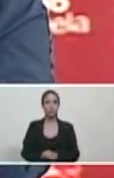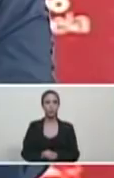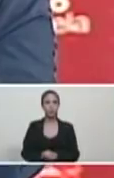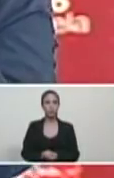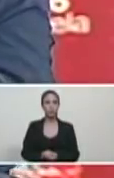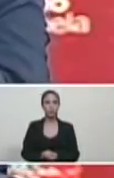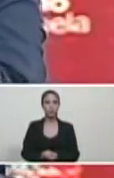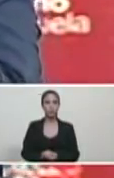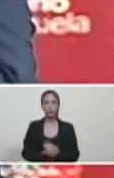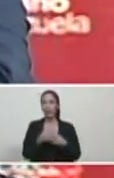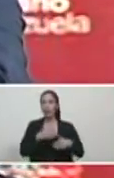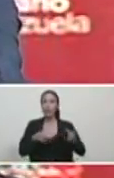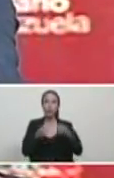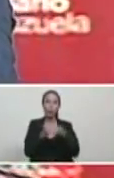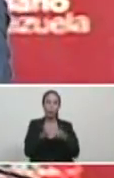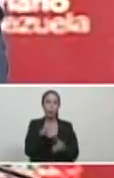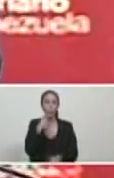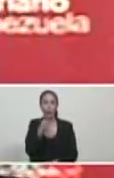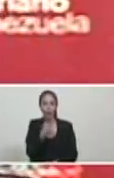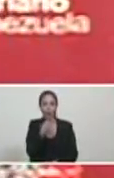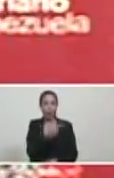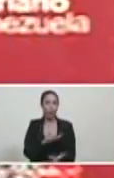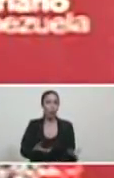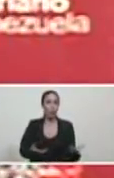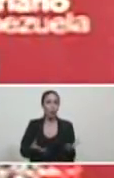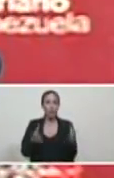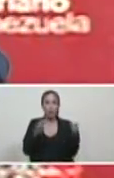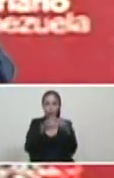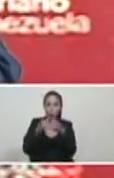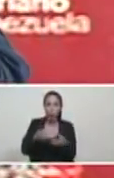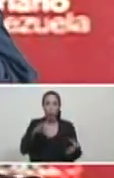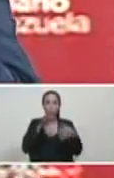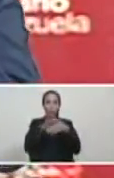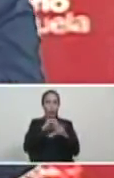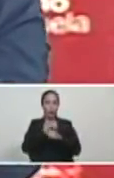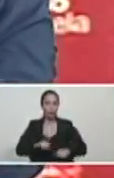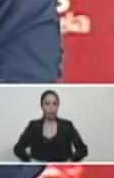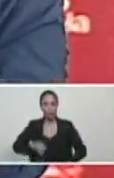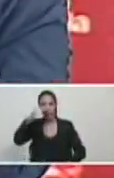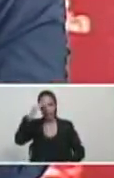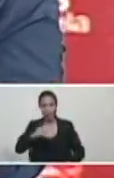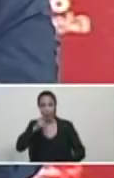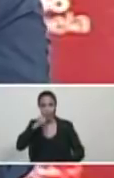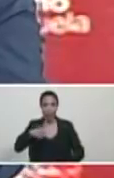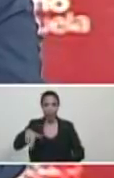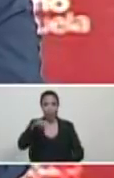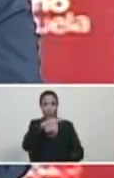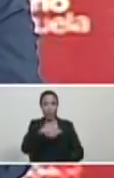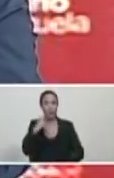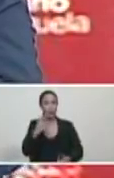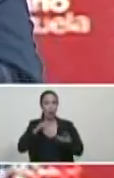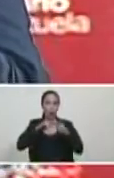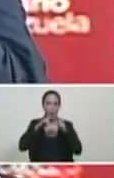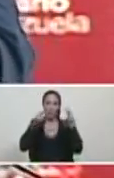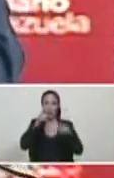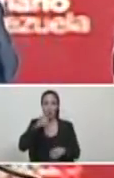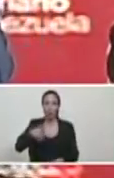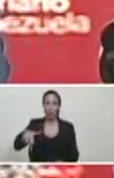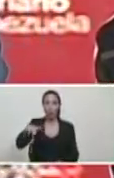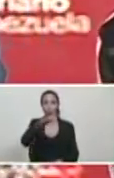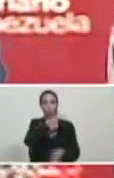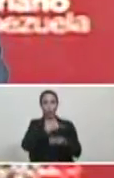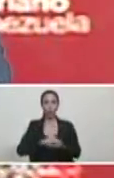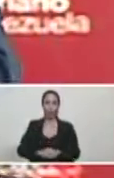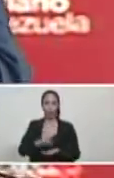del partido, del gran pueblo patriótico, en unión cívico-militar, poder nosotros garantizar la paz en el territorio, como lo